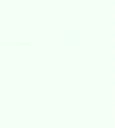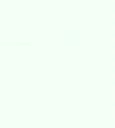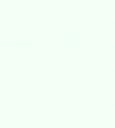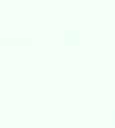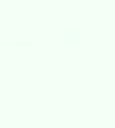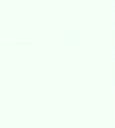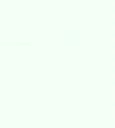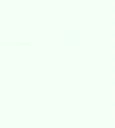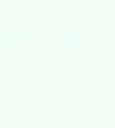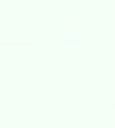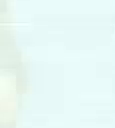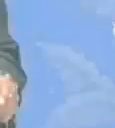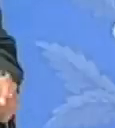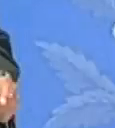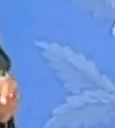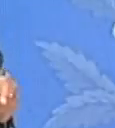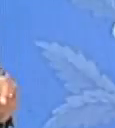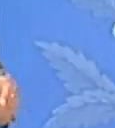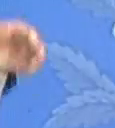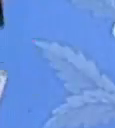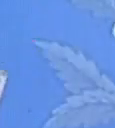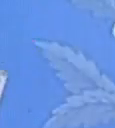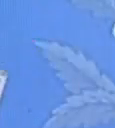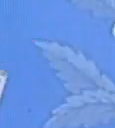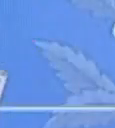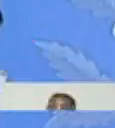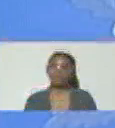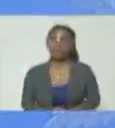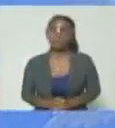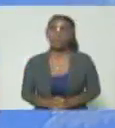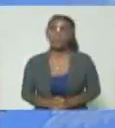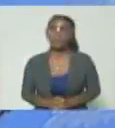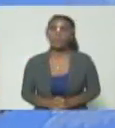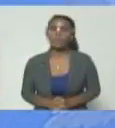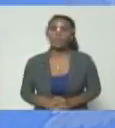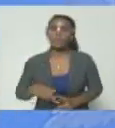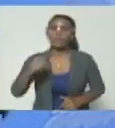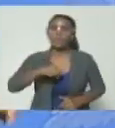que él no conoce a ese señor Antonio Itriago. Lo dijo hoy o ayer.